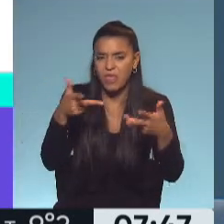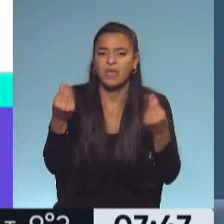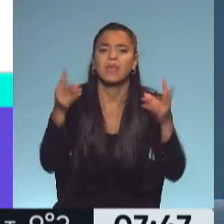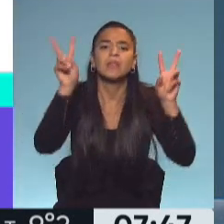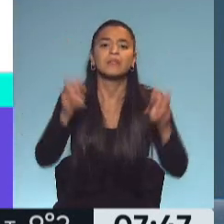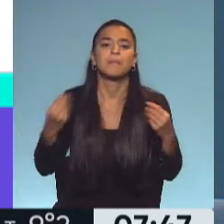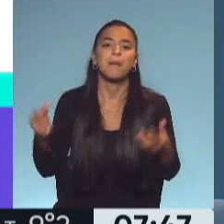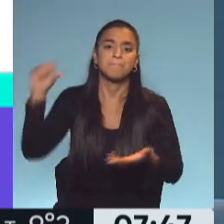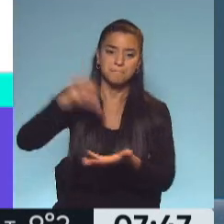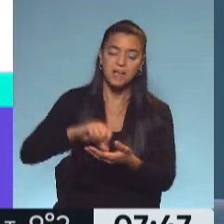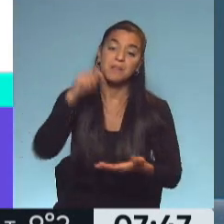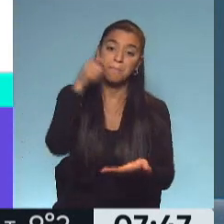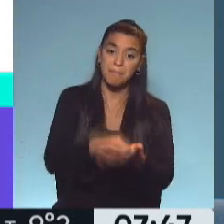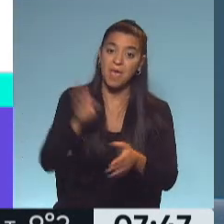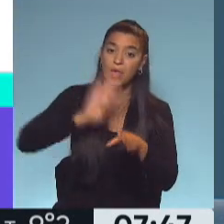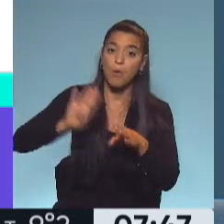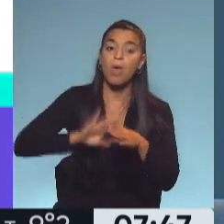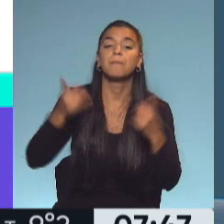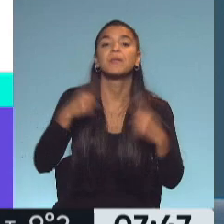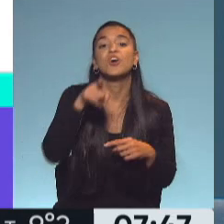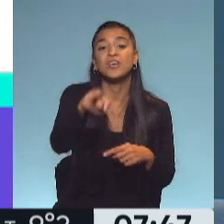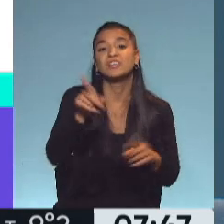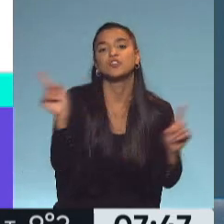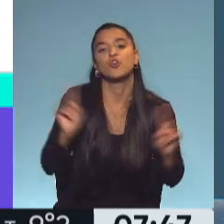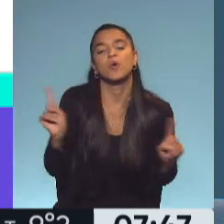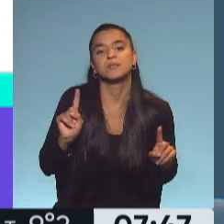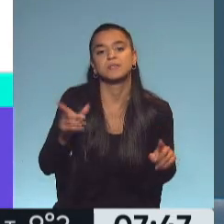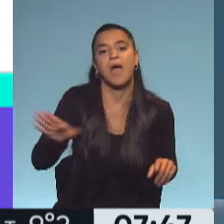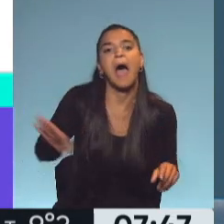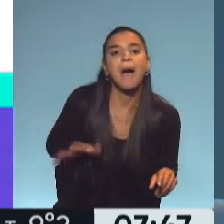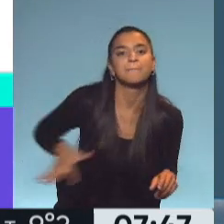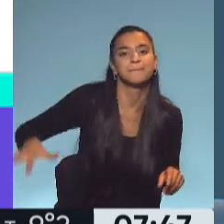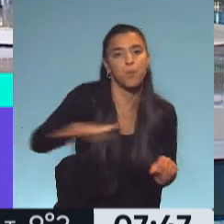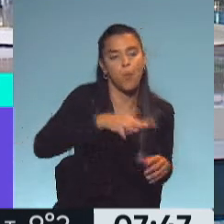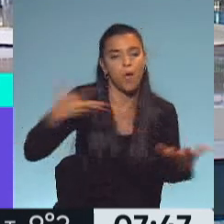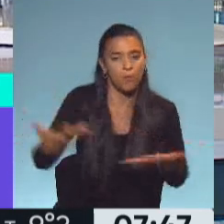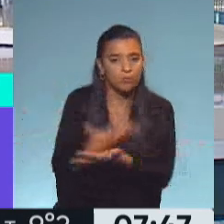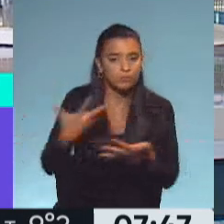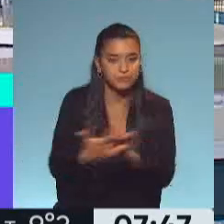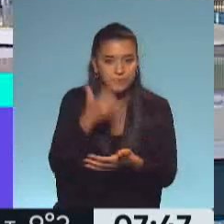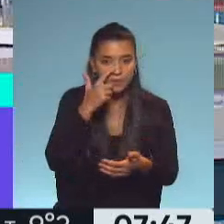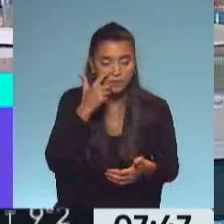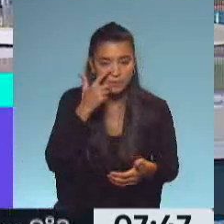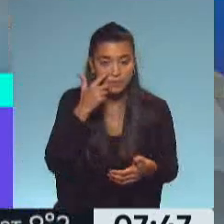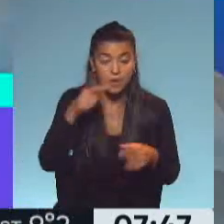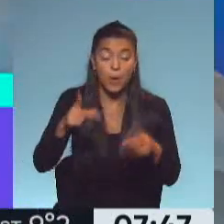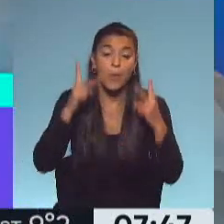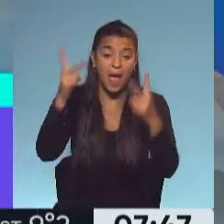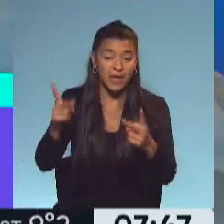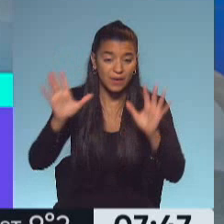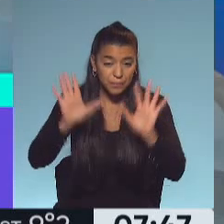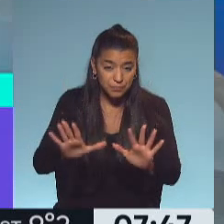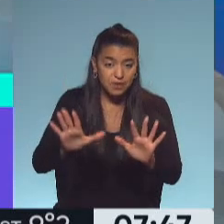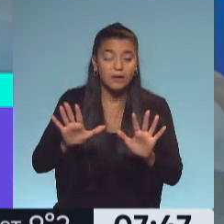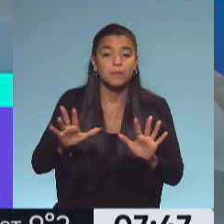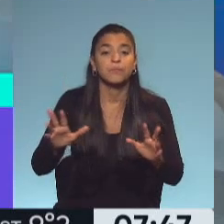que los países paguen deudas sin que eso signifique el hambre de un pueblo. Que se desangre el mismo. Se estira el viaje por el